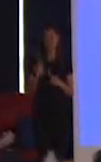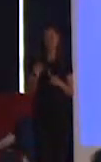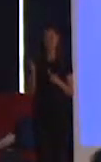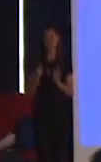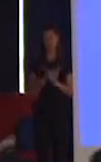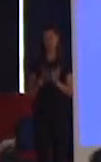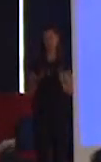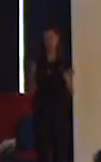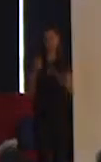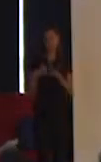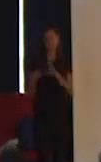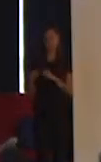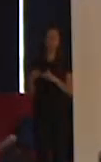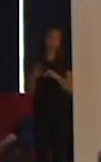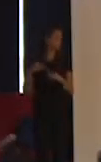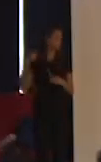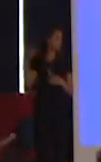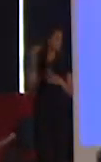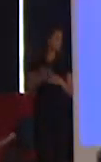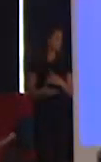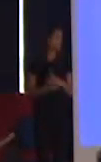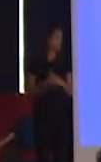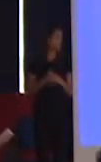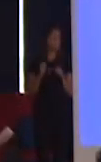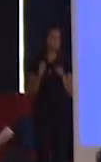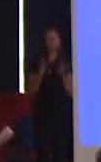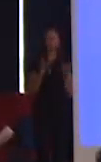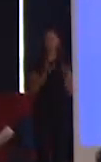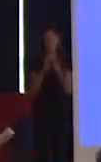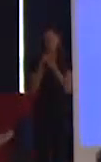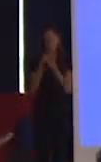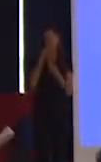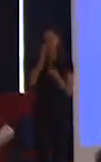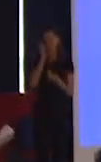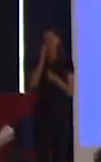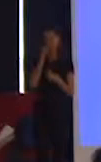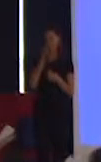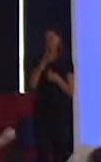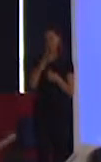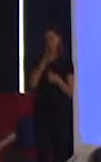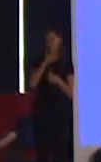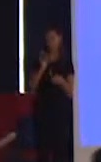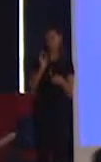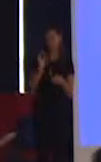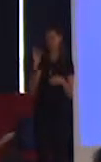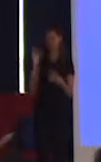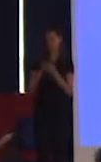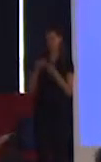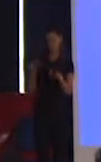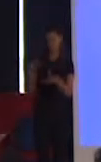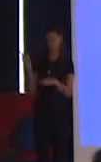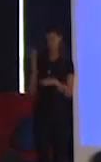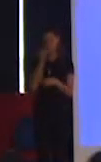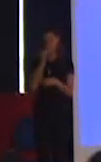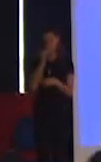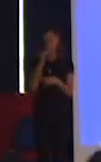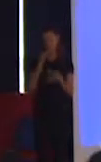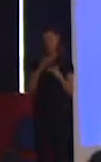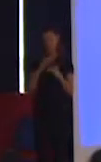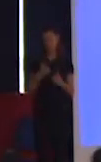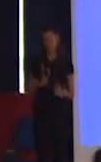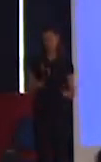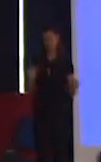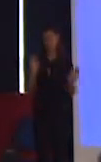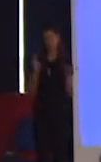otro tipo de materiales y después de eso podemos tomar un cafecito con unas galletitas en el lugar donde almorzamos y daríamos